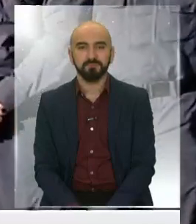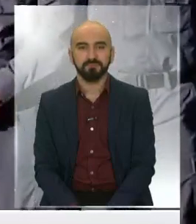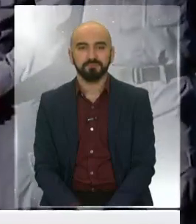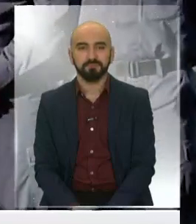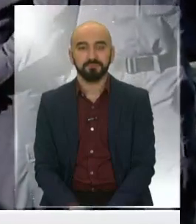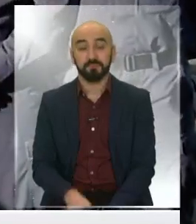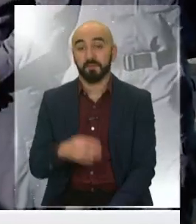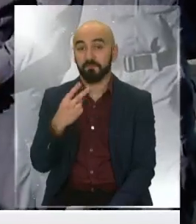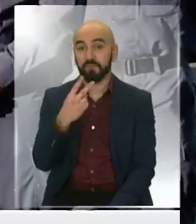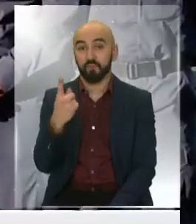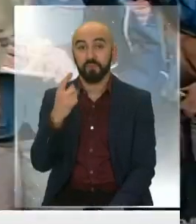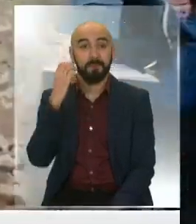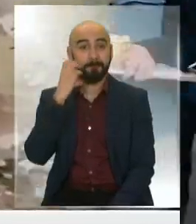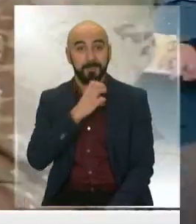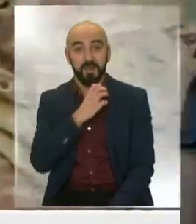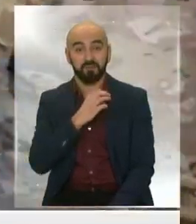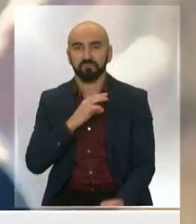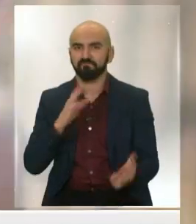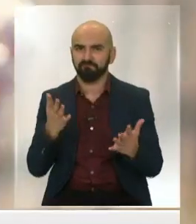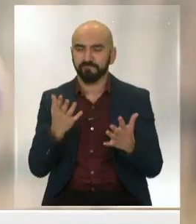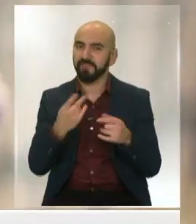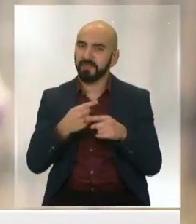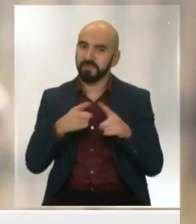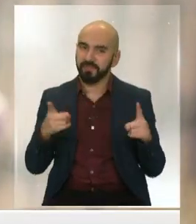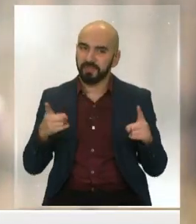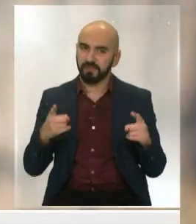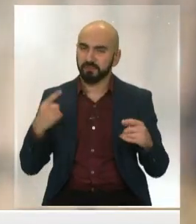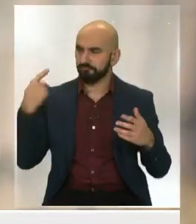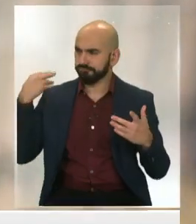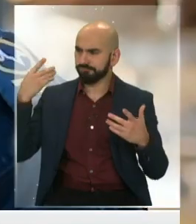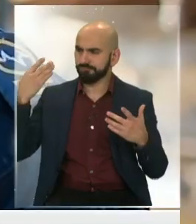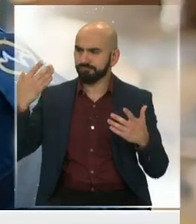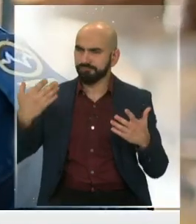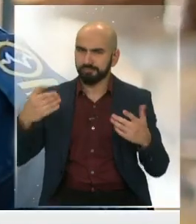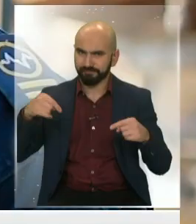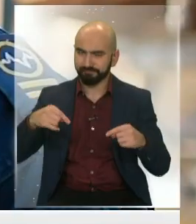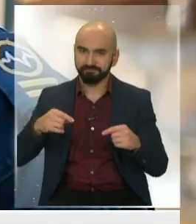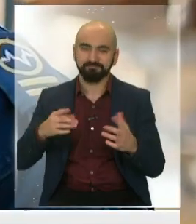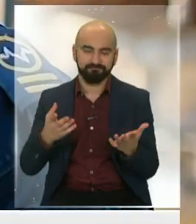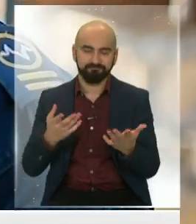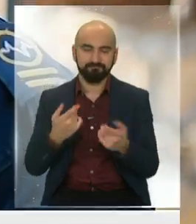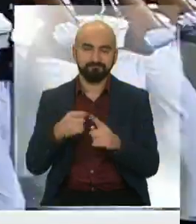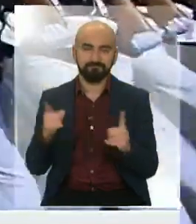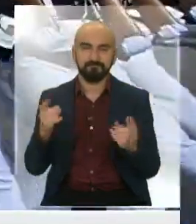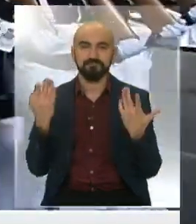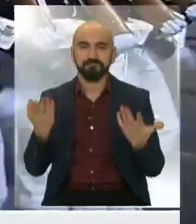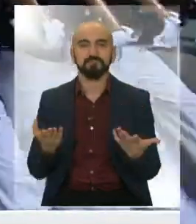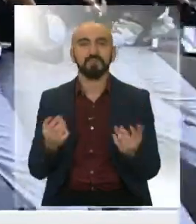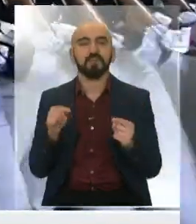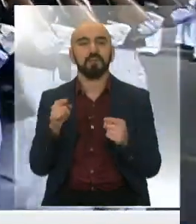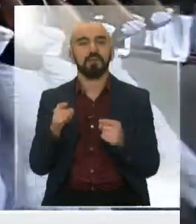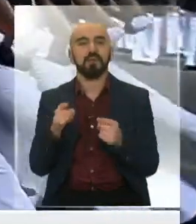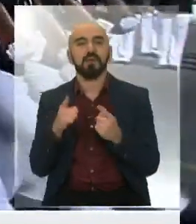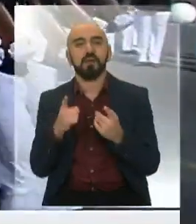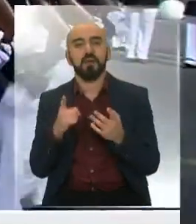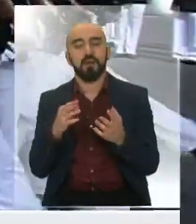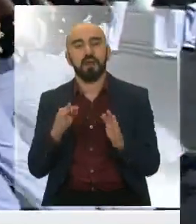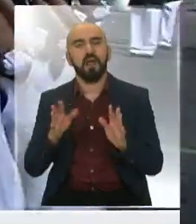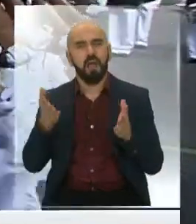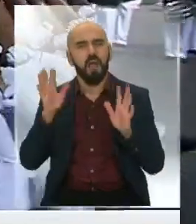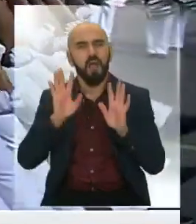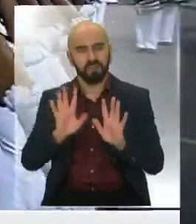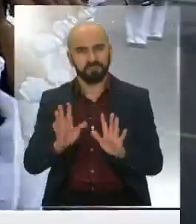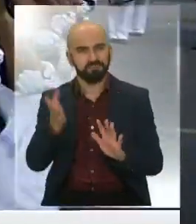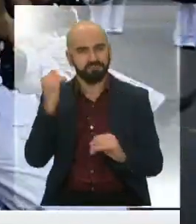Un 21 de mayo probablemente distinto a todos los que hemos vivido alguna vez. Ese que se caracterizaba por desfiles en